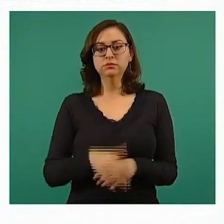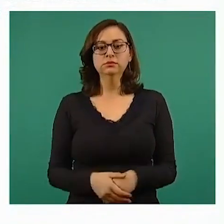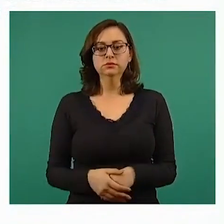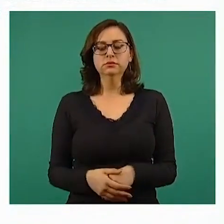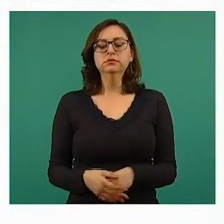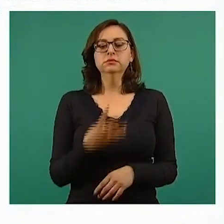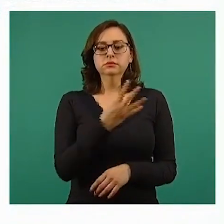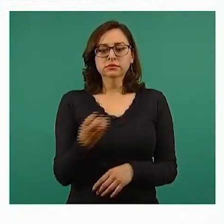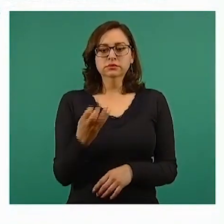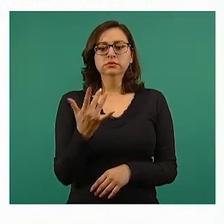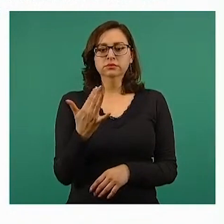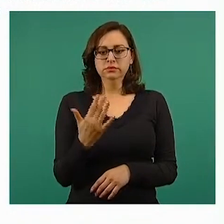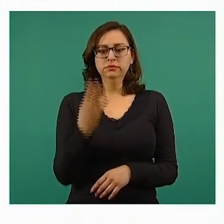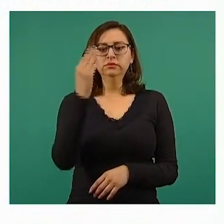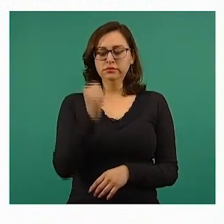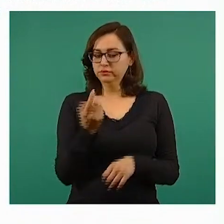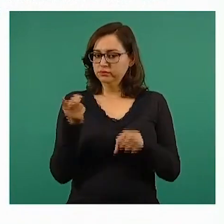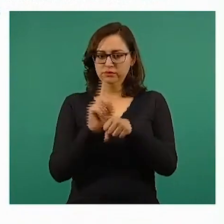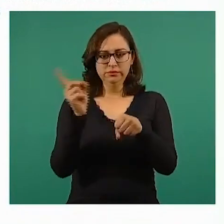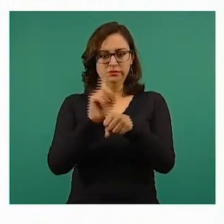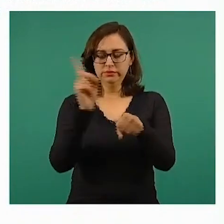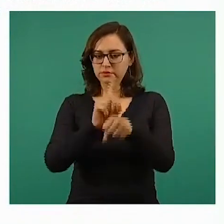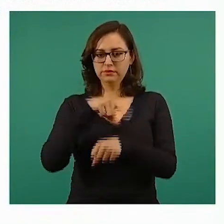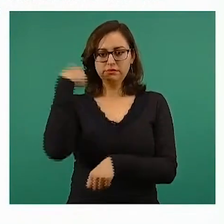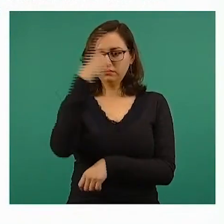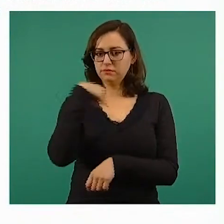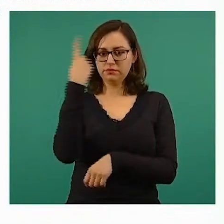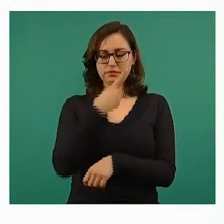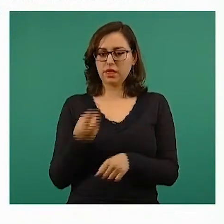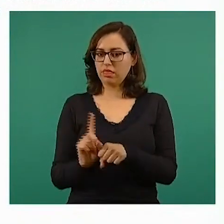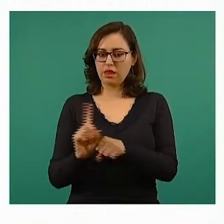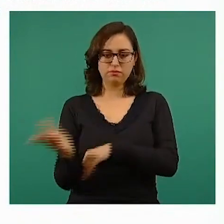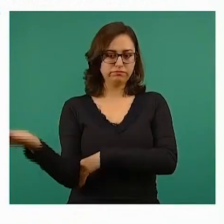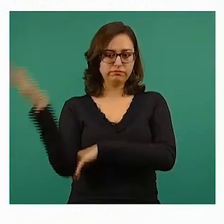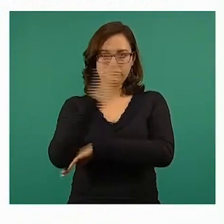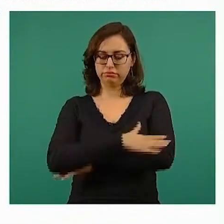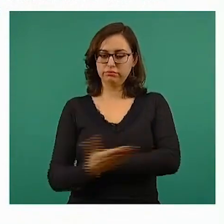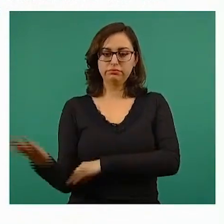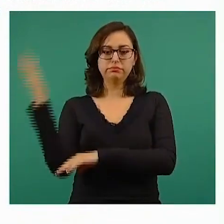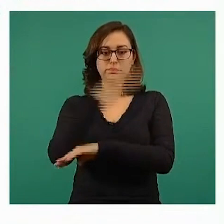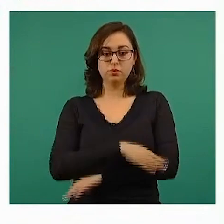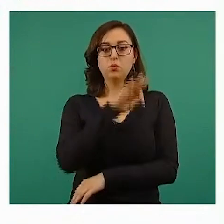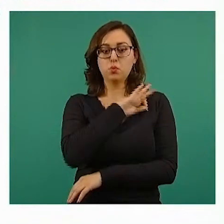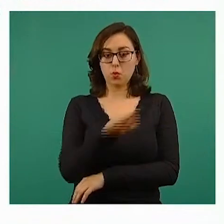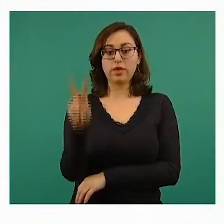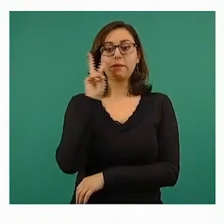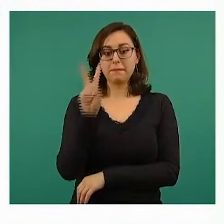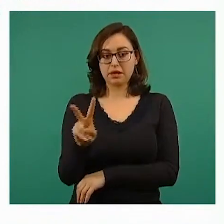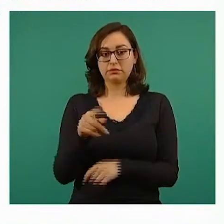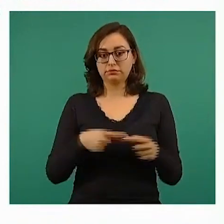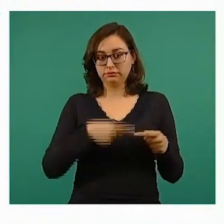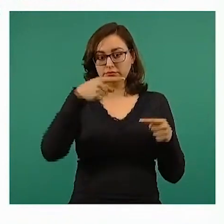459 otorgan servicio las 24 horas, los 7 días de la semana. Pueden ustedes observar en el gráfico cuál ha sido el